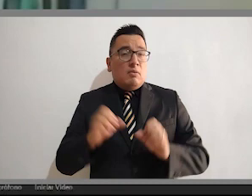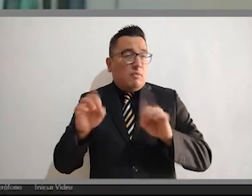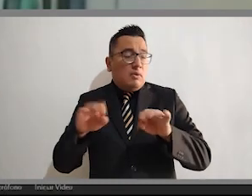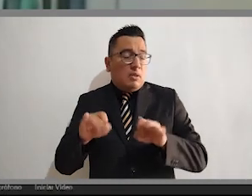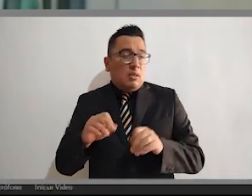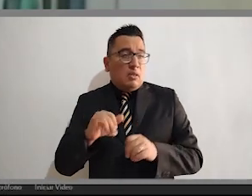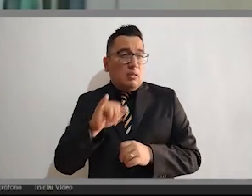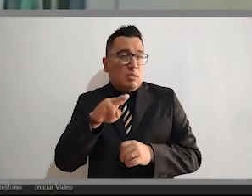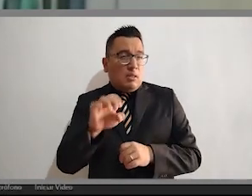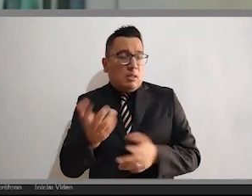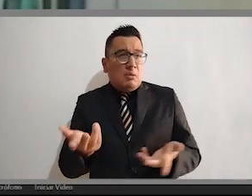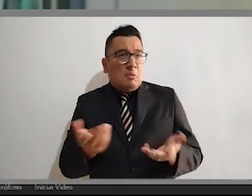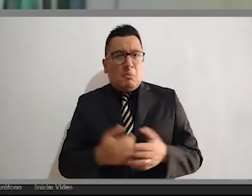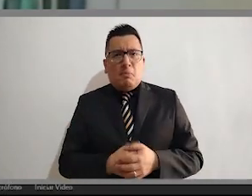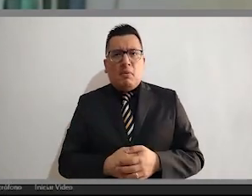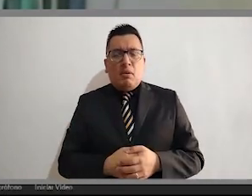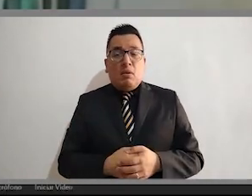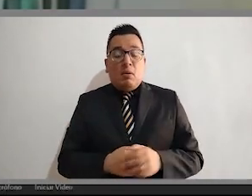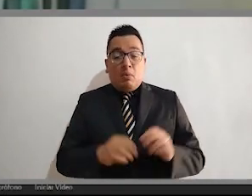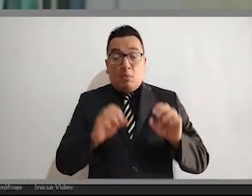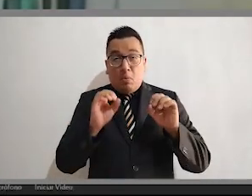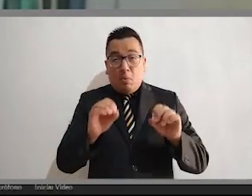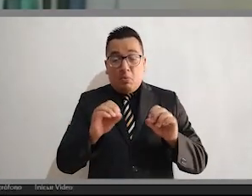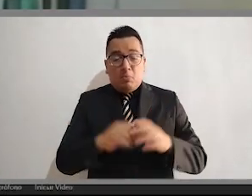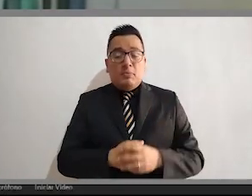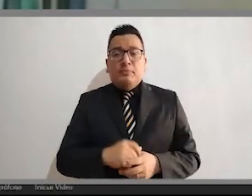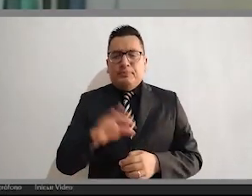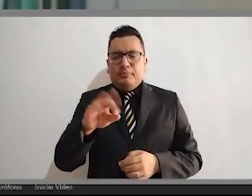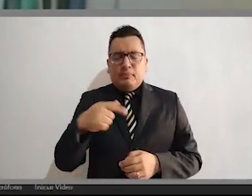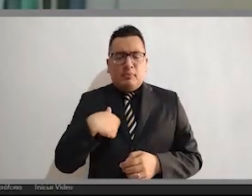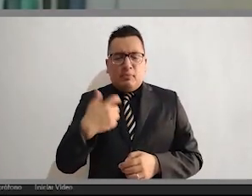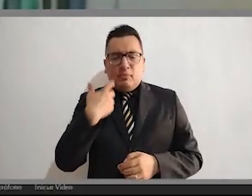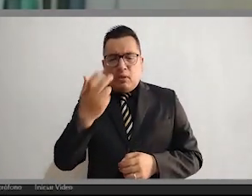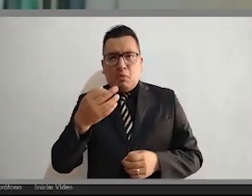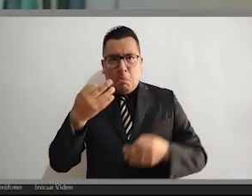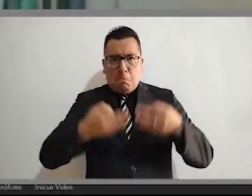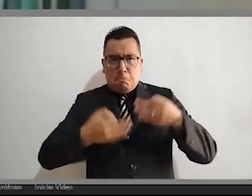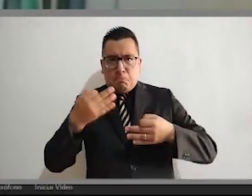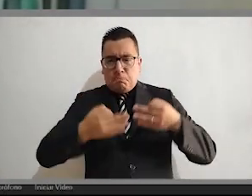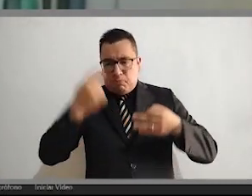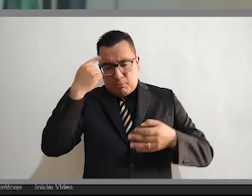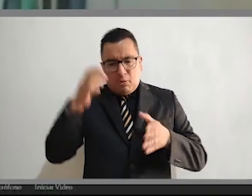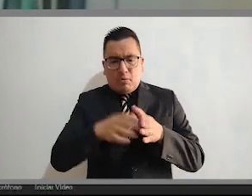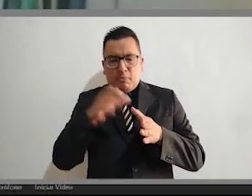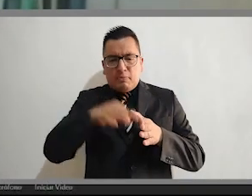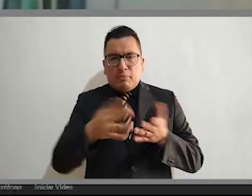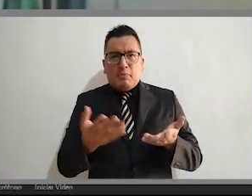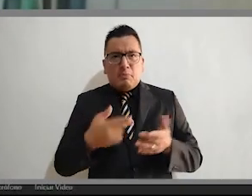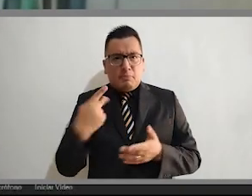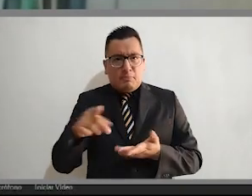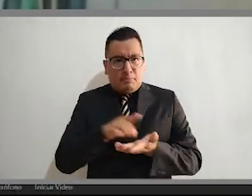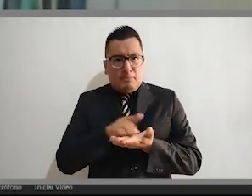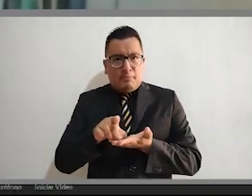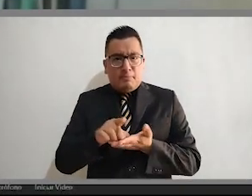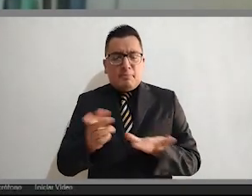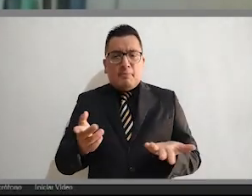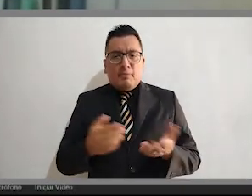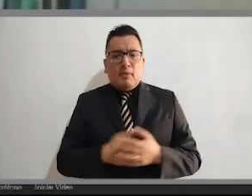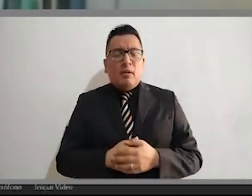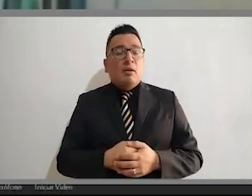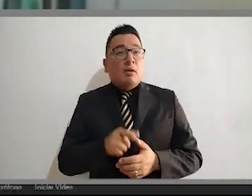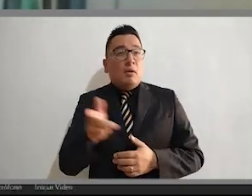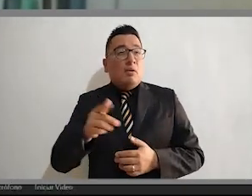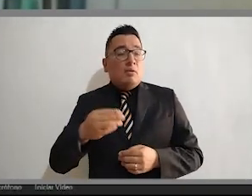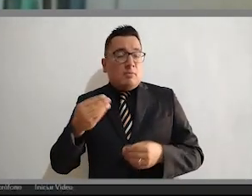o concentrados del INE, ¿no? O también dentro de los tribunales electorales locales, ¿no? Cómo ejercen sus derechos